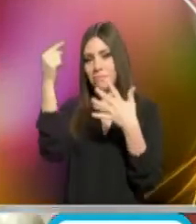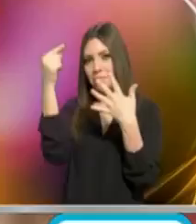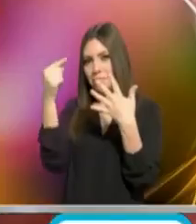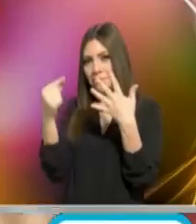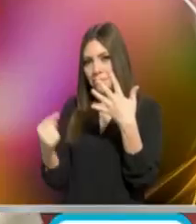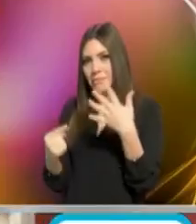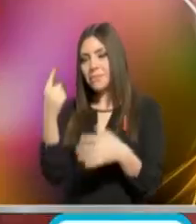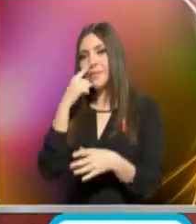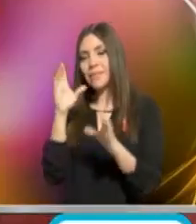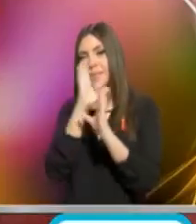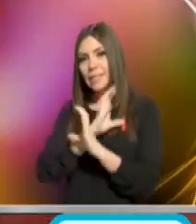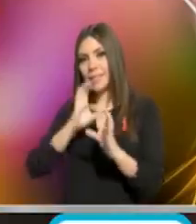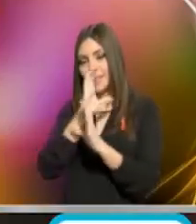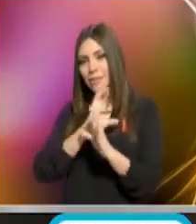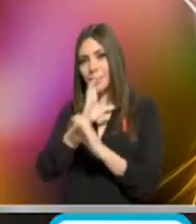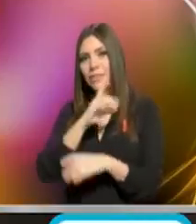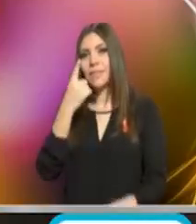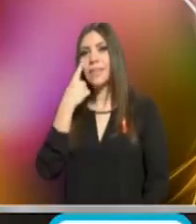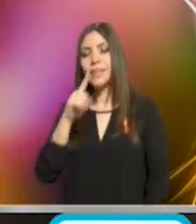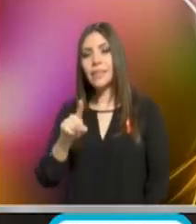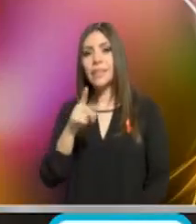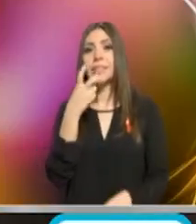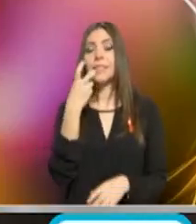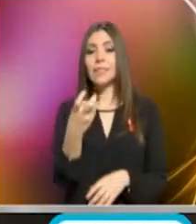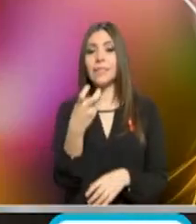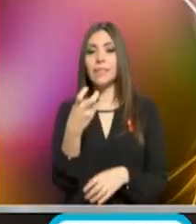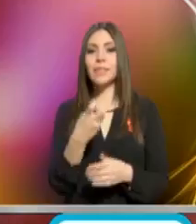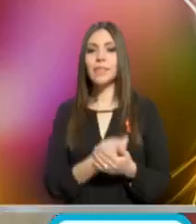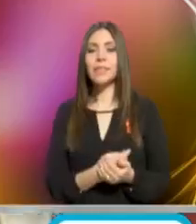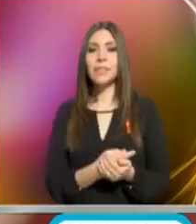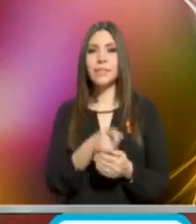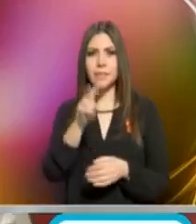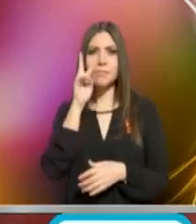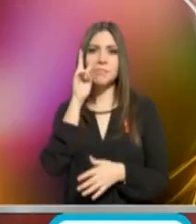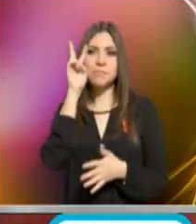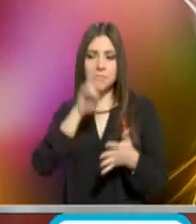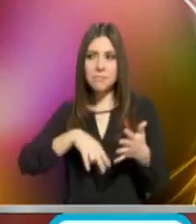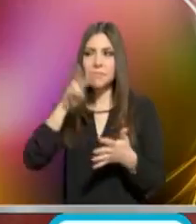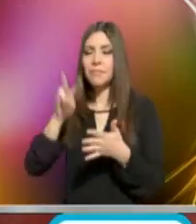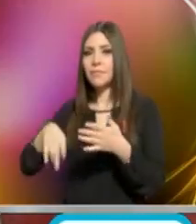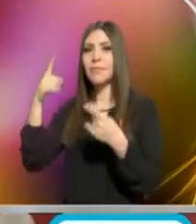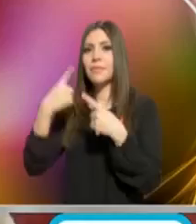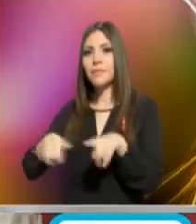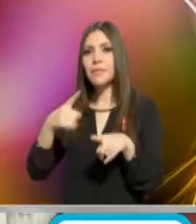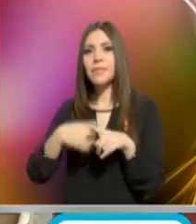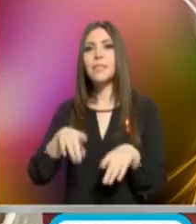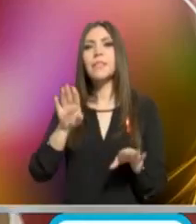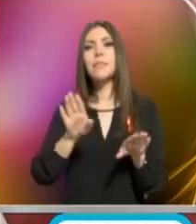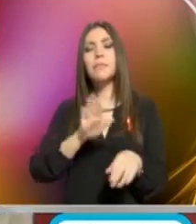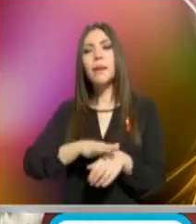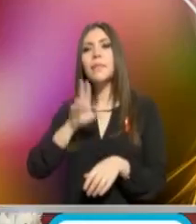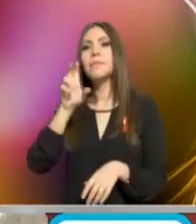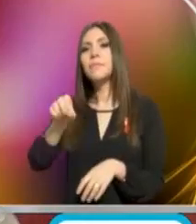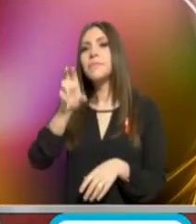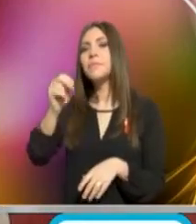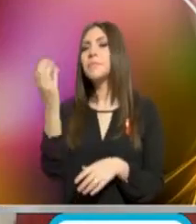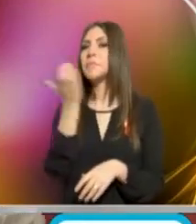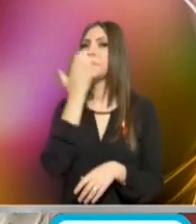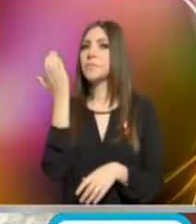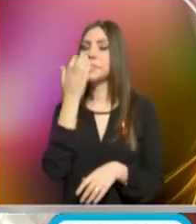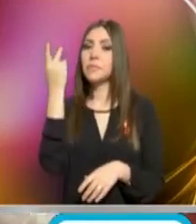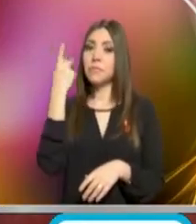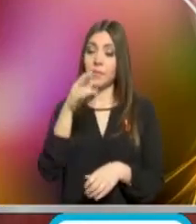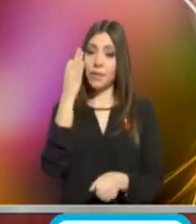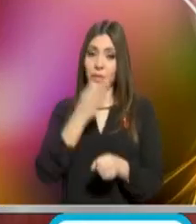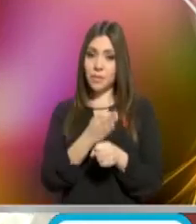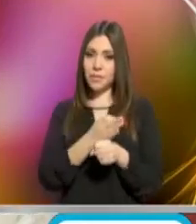o esta lista de canciones que son, incluso me puse a ver varias listas, quizá las más recurrentes, las más repetitivas, Muy bien. y